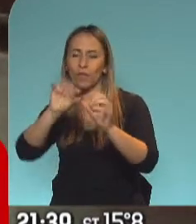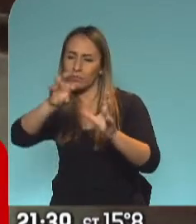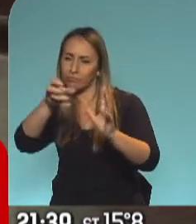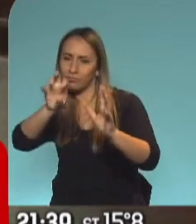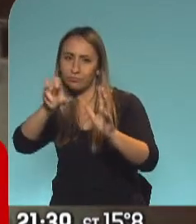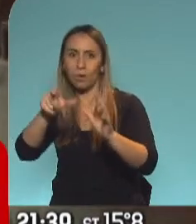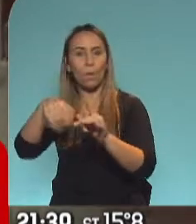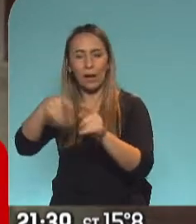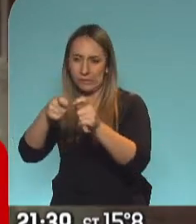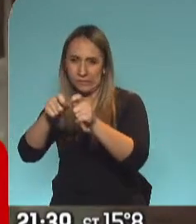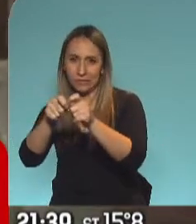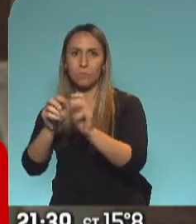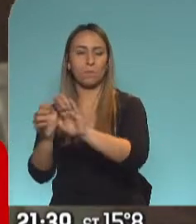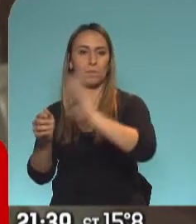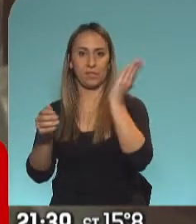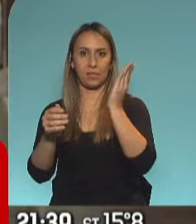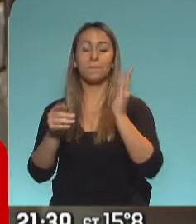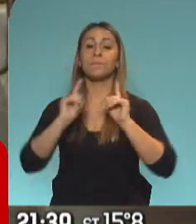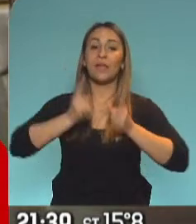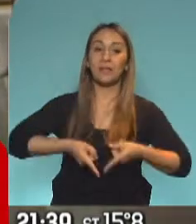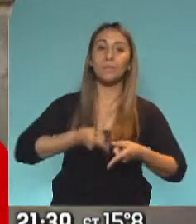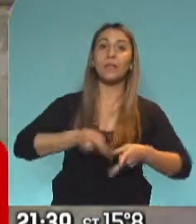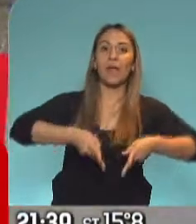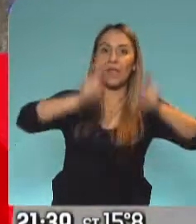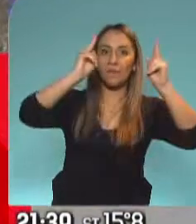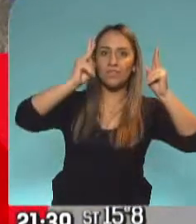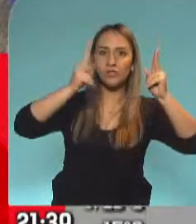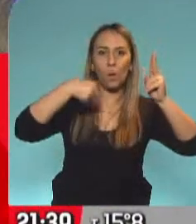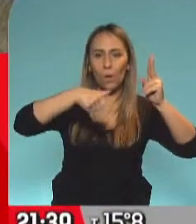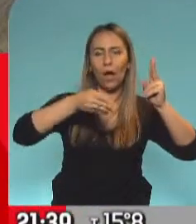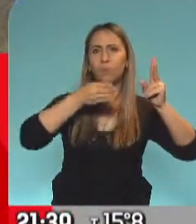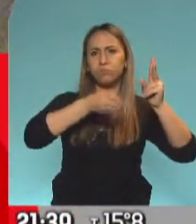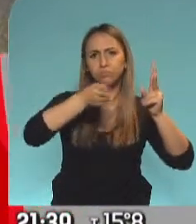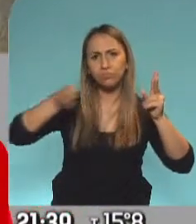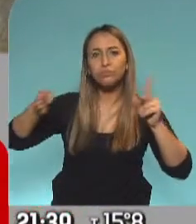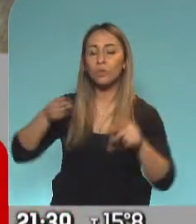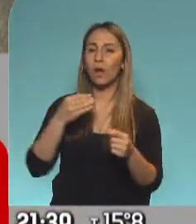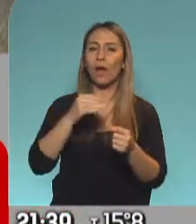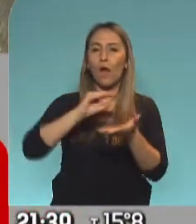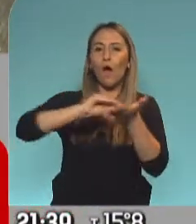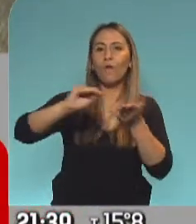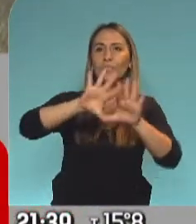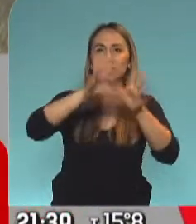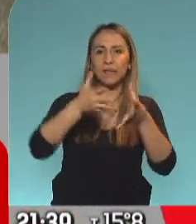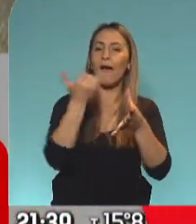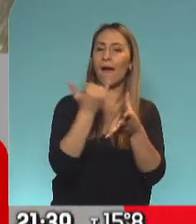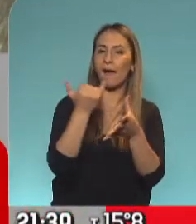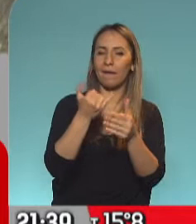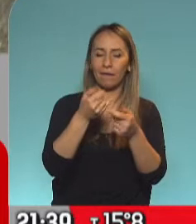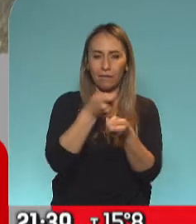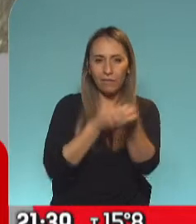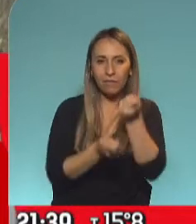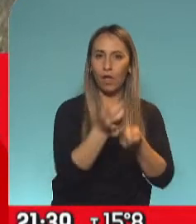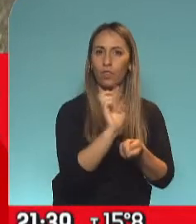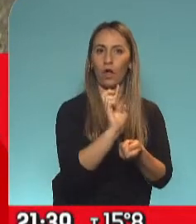los edificios, porque entienden que en algunas de esas oficinas hay lo que se dice habitualmente cuevas. Desde las 12